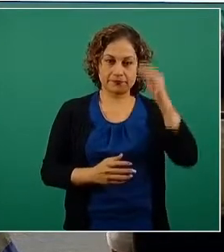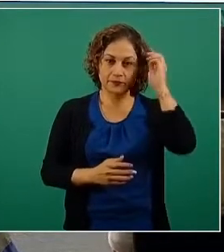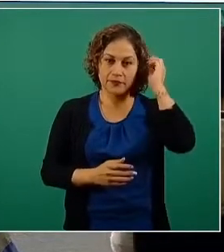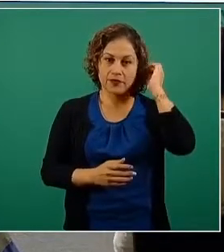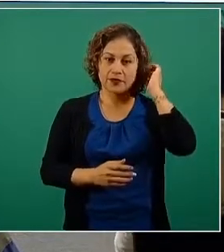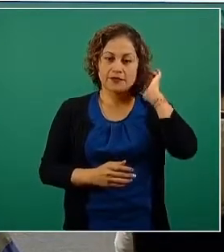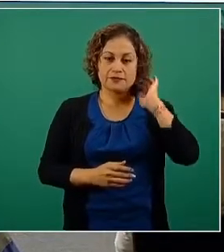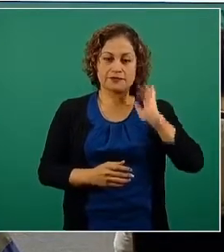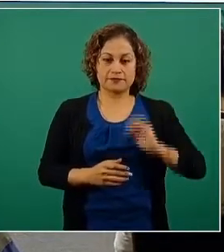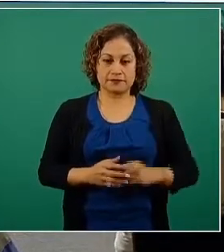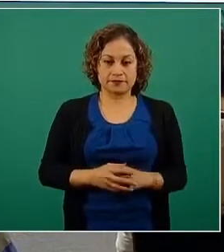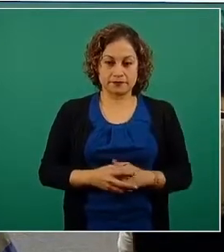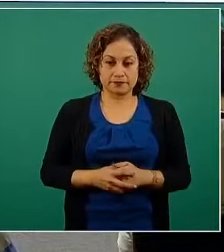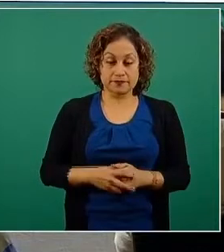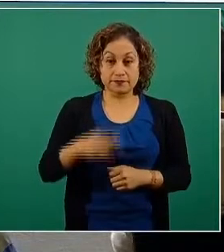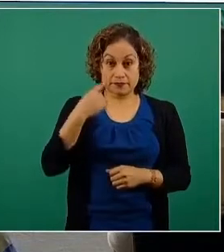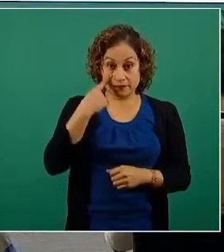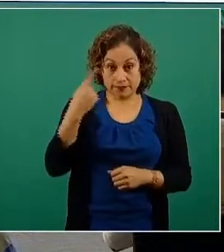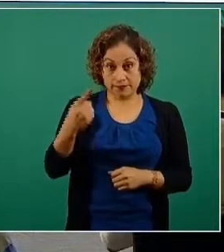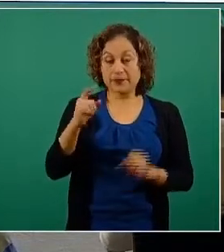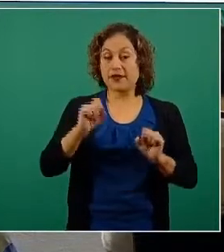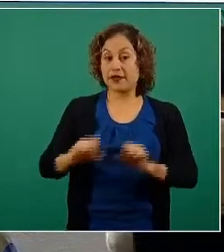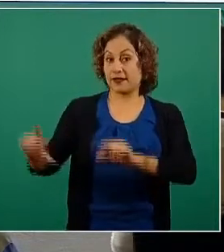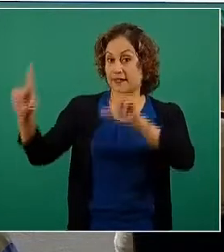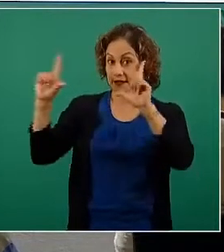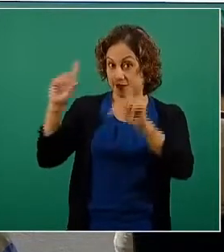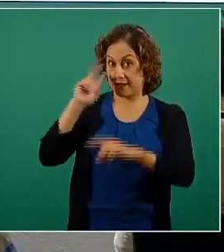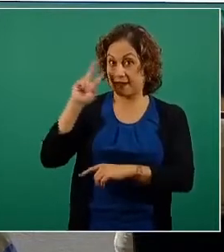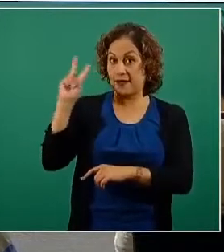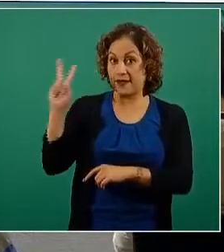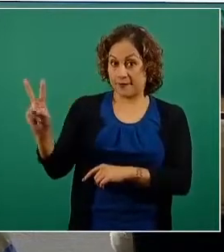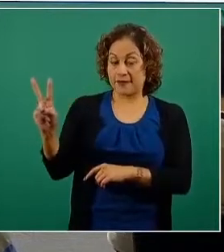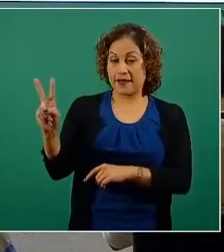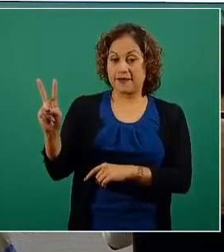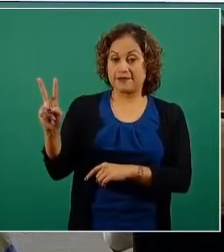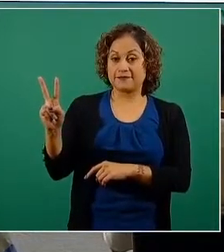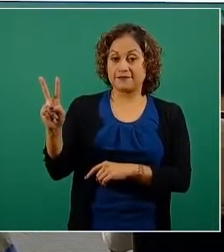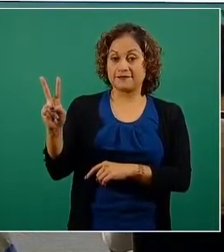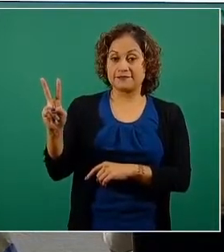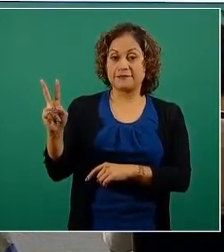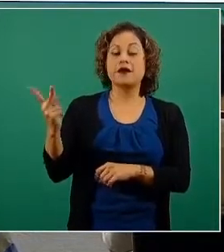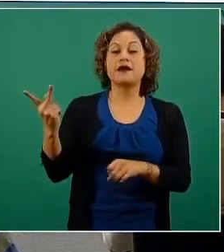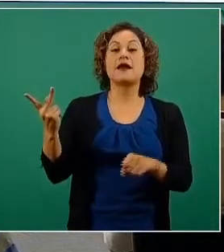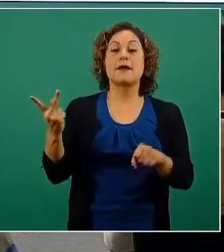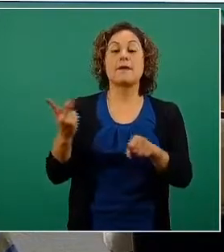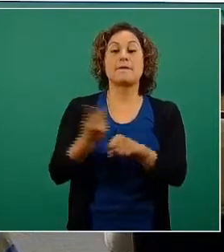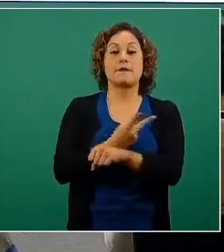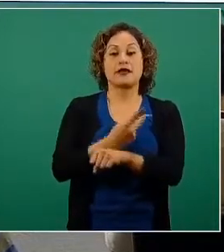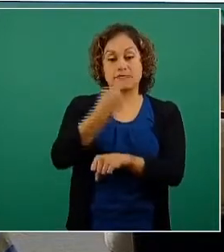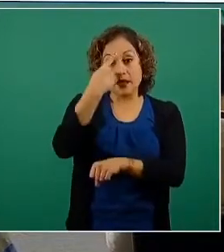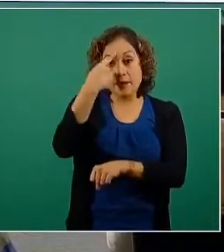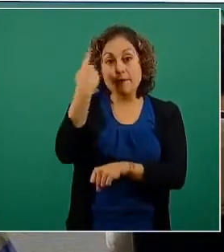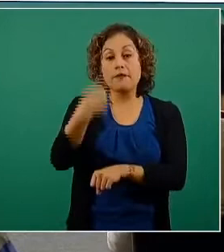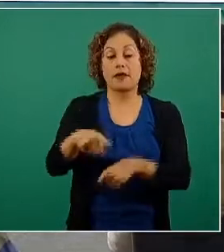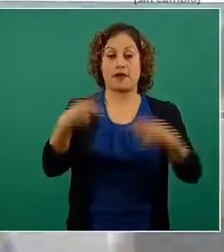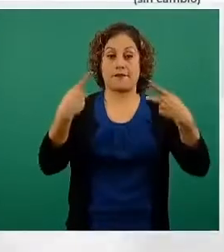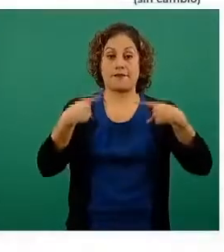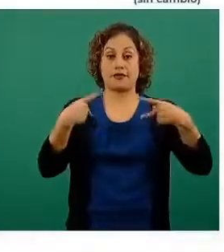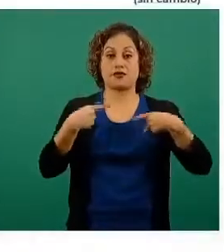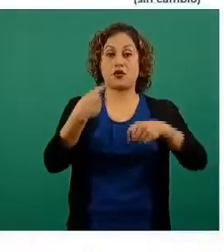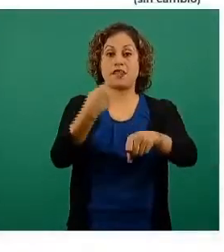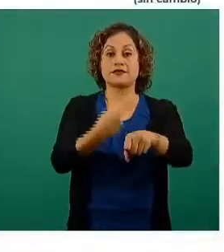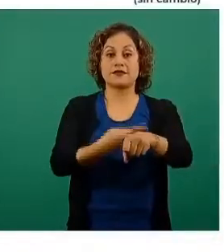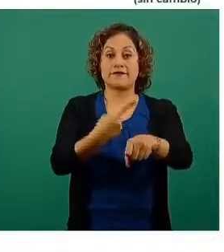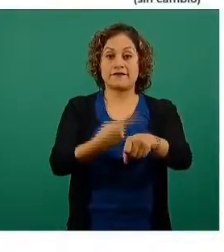Observemos pues en esta diapositiva, pueden identificar claramente la disponibilidad que tenemos de camas con ventilador.